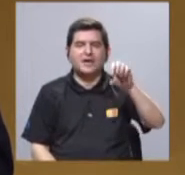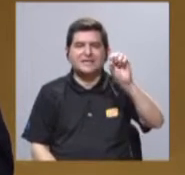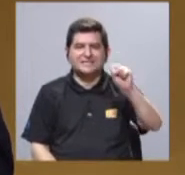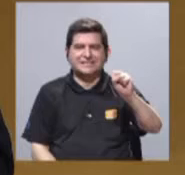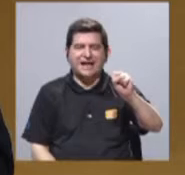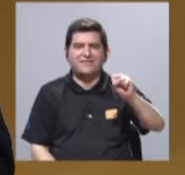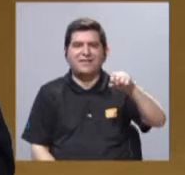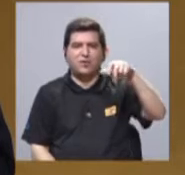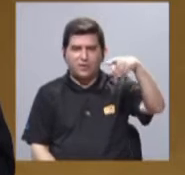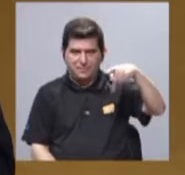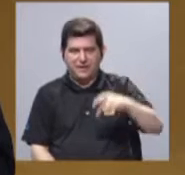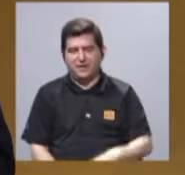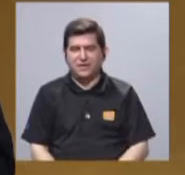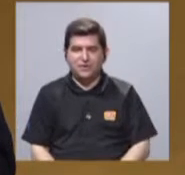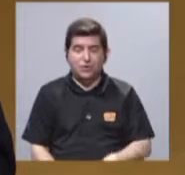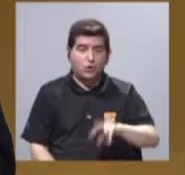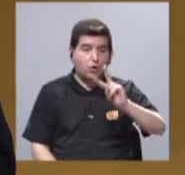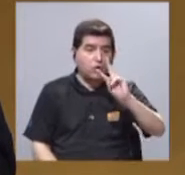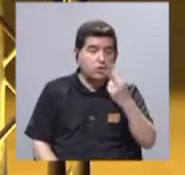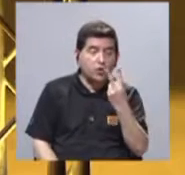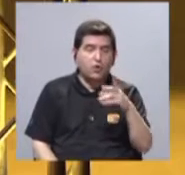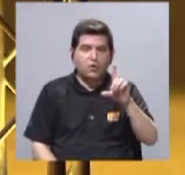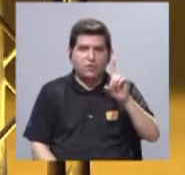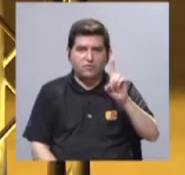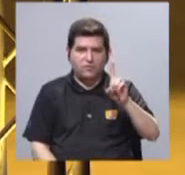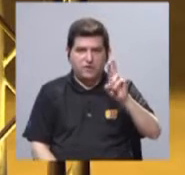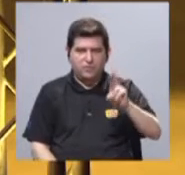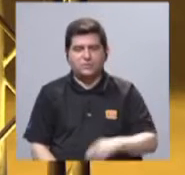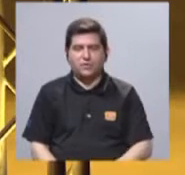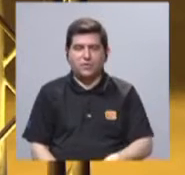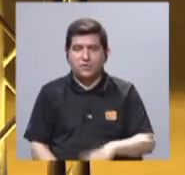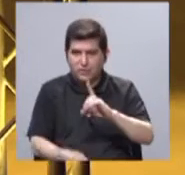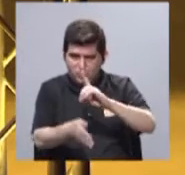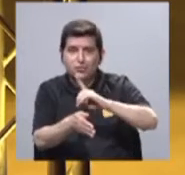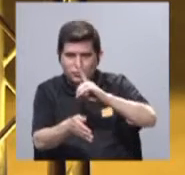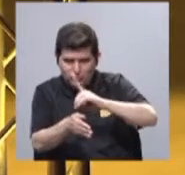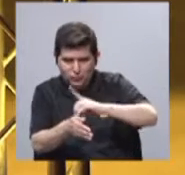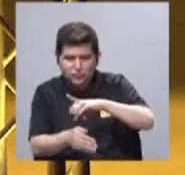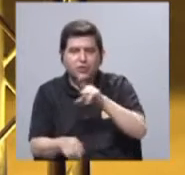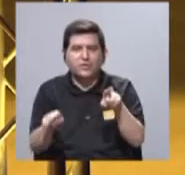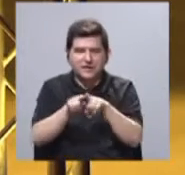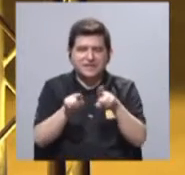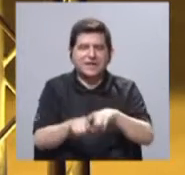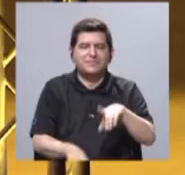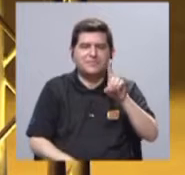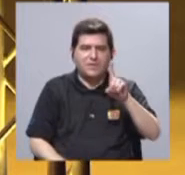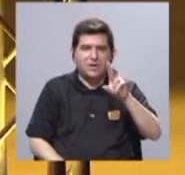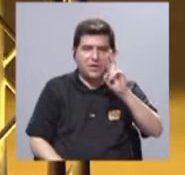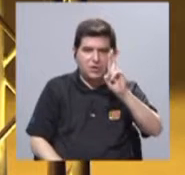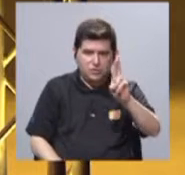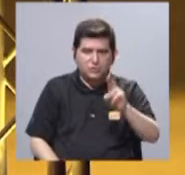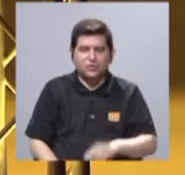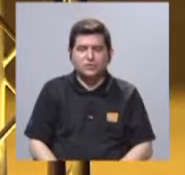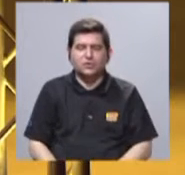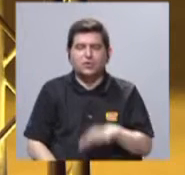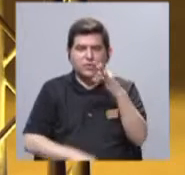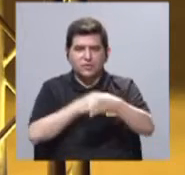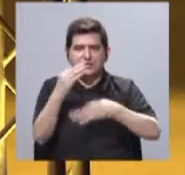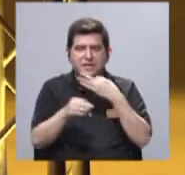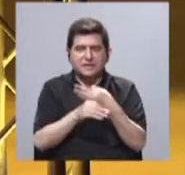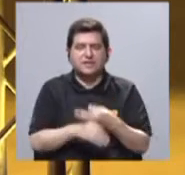peiró y es un doble doctor es un médico y es un el doctor academy tiene un doctorado